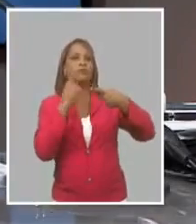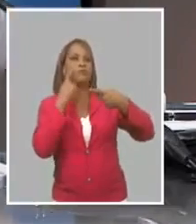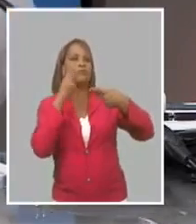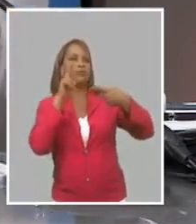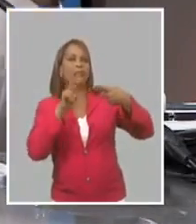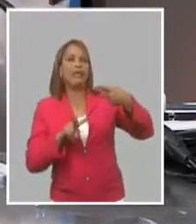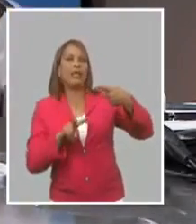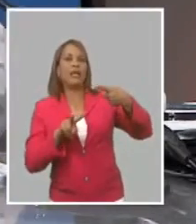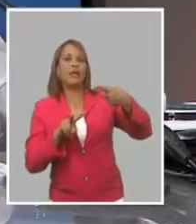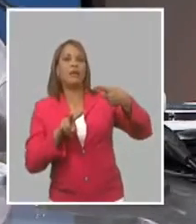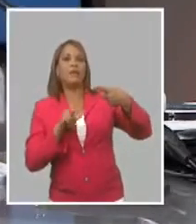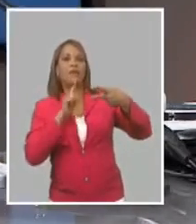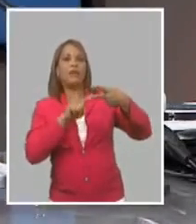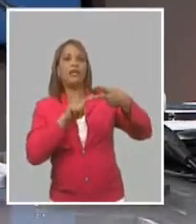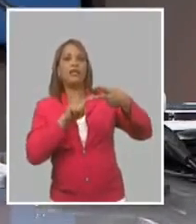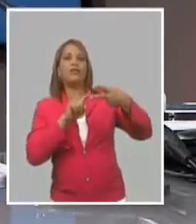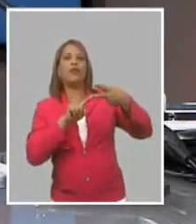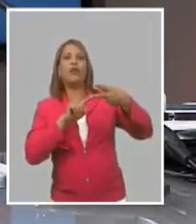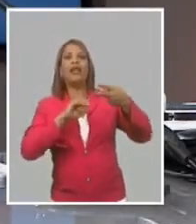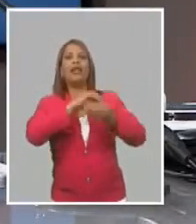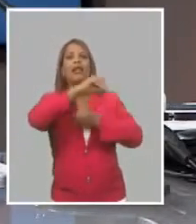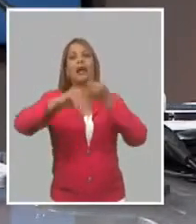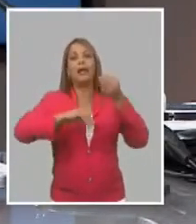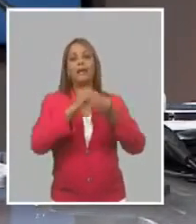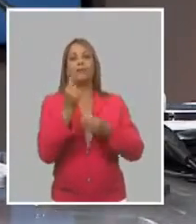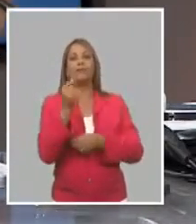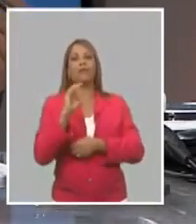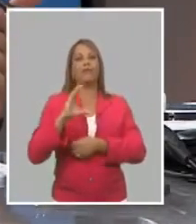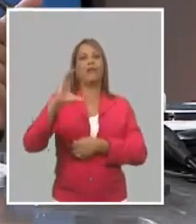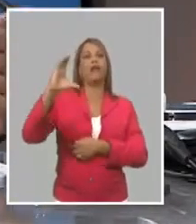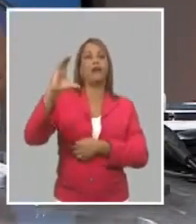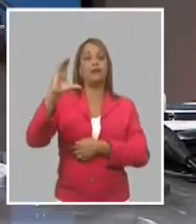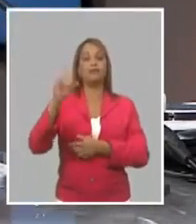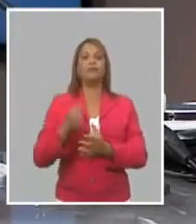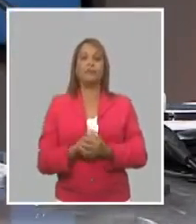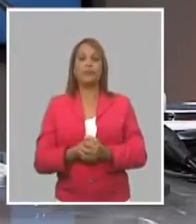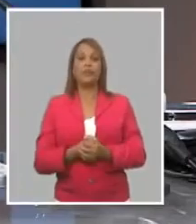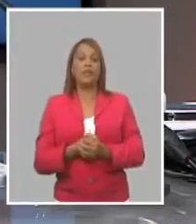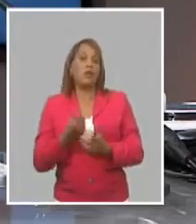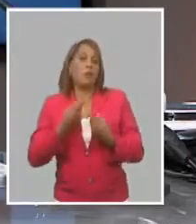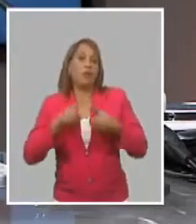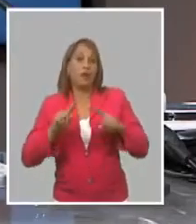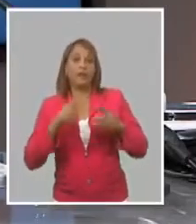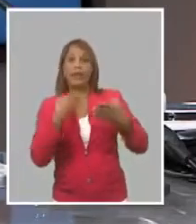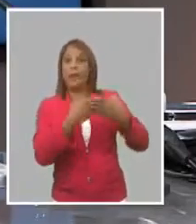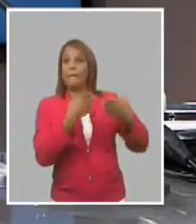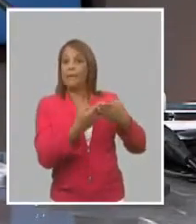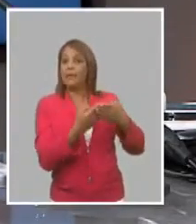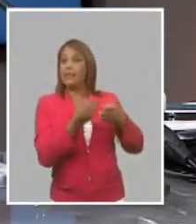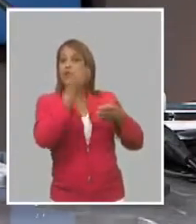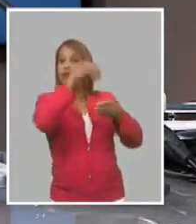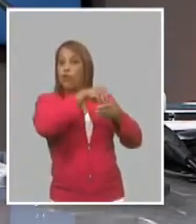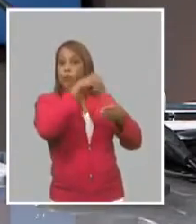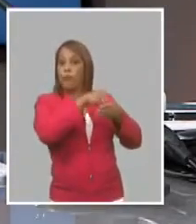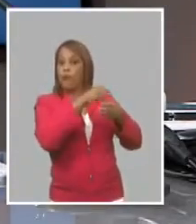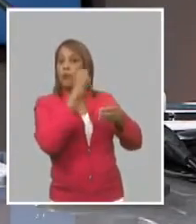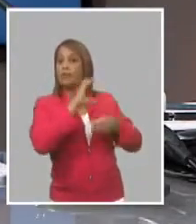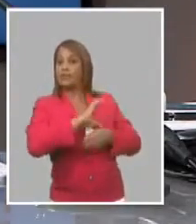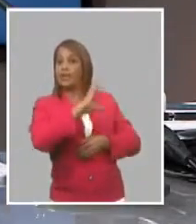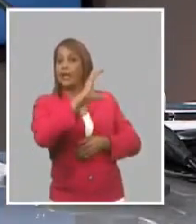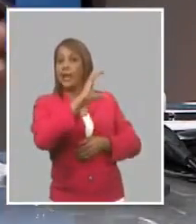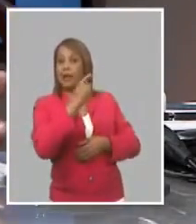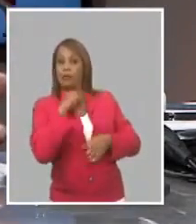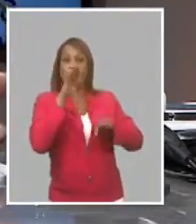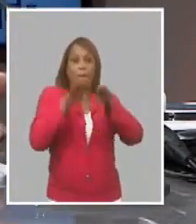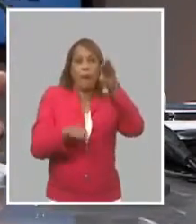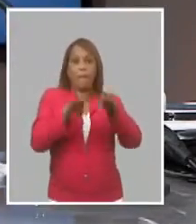devaluación, y dos, la reforma de salario. Porque si las empresas no incorporan su salario a sus